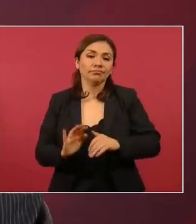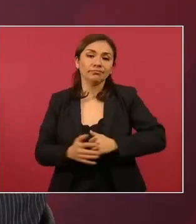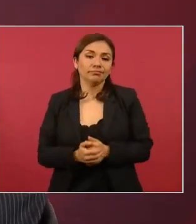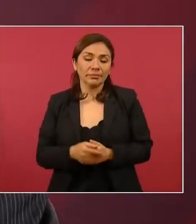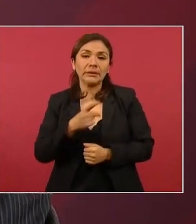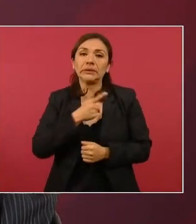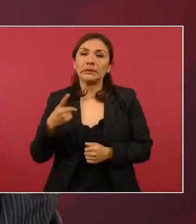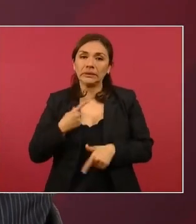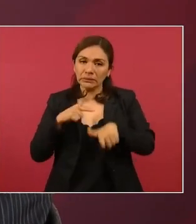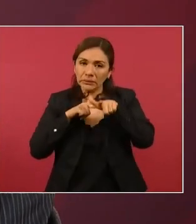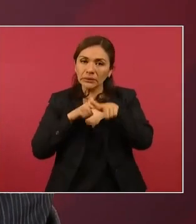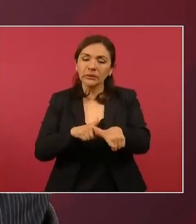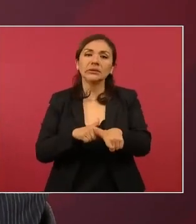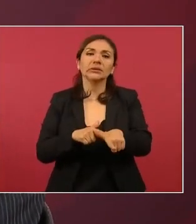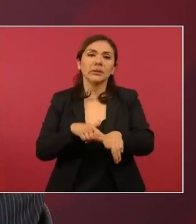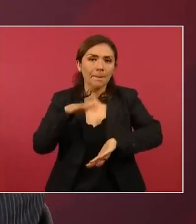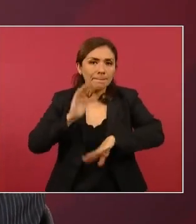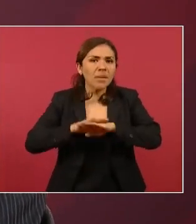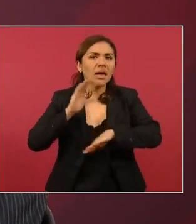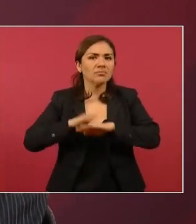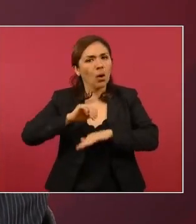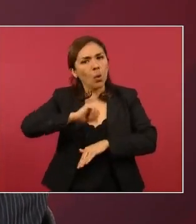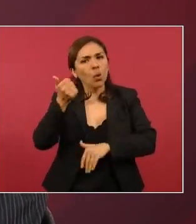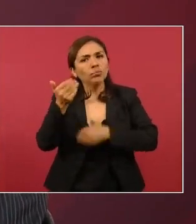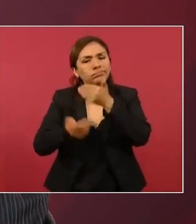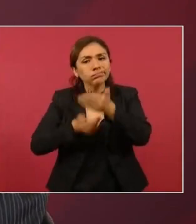Tenemos que seguir adelante.